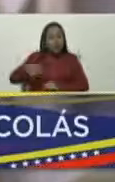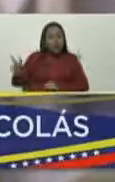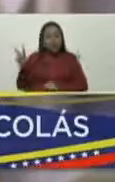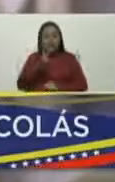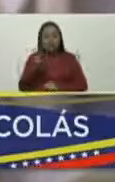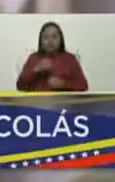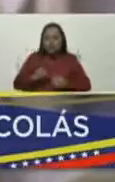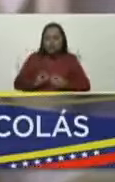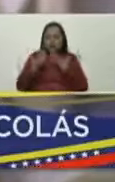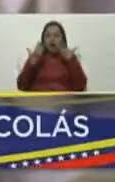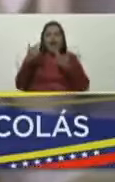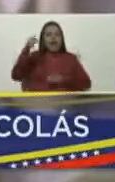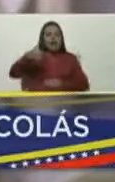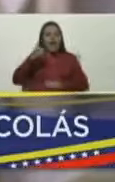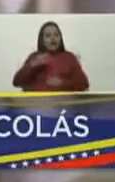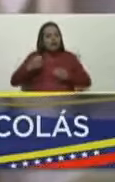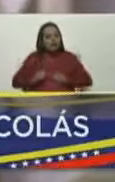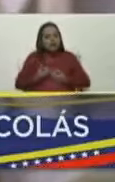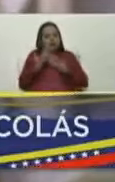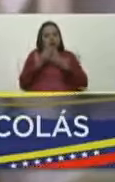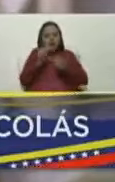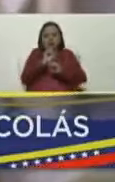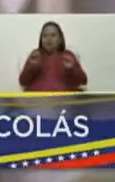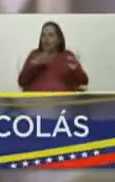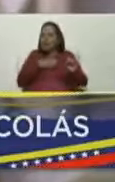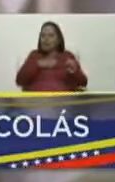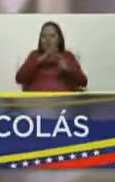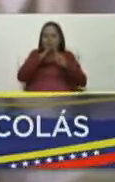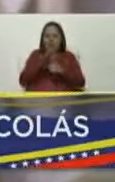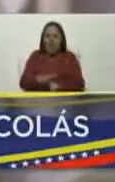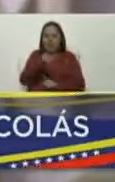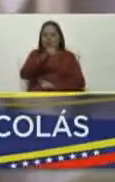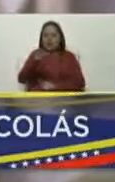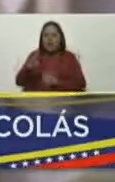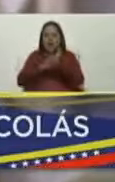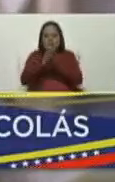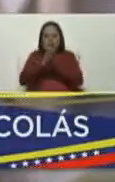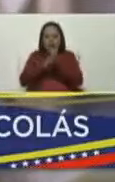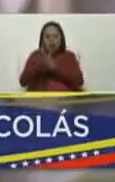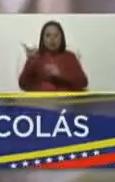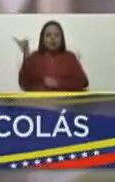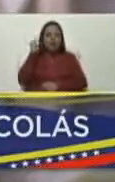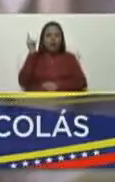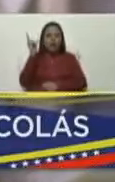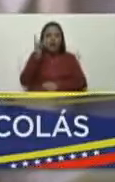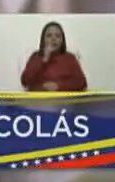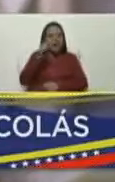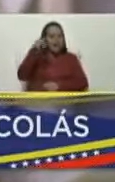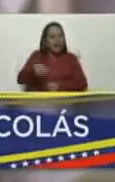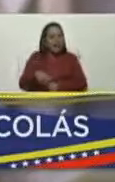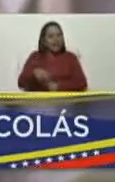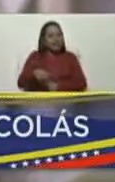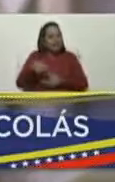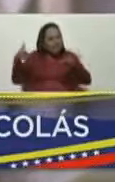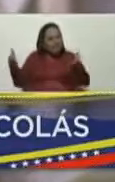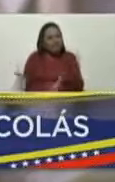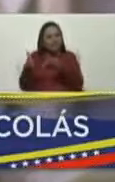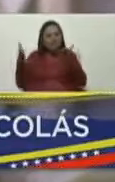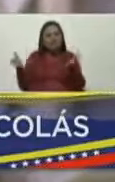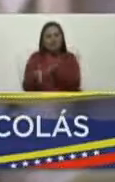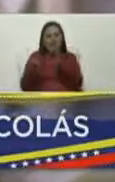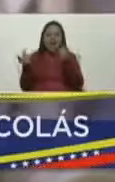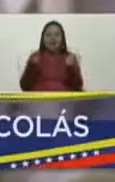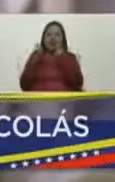yo diría, aquí está el espíritu invencible de los emprendedores y de las emprendedoras que han dado este gran impulso a